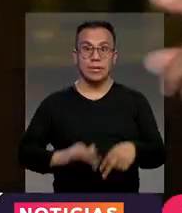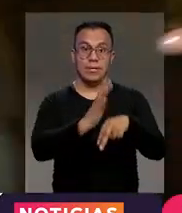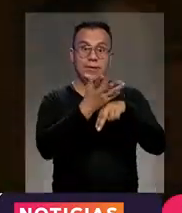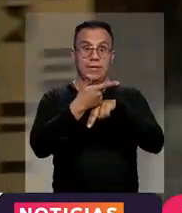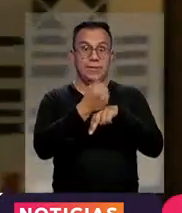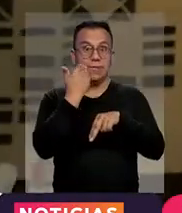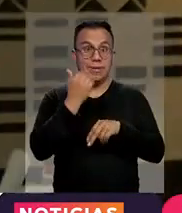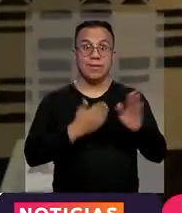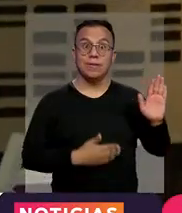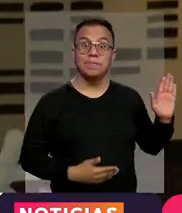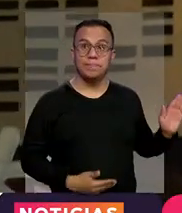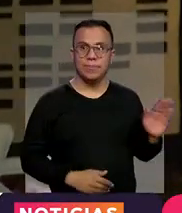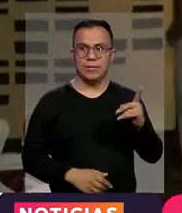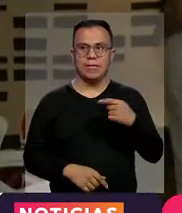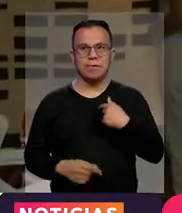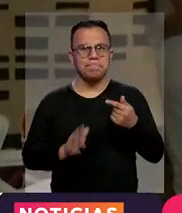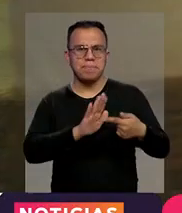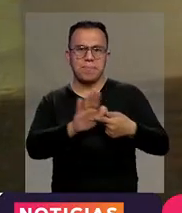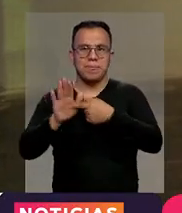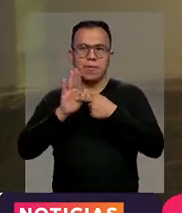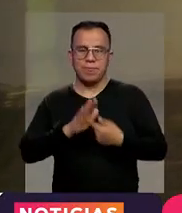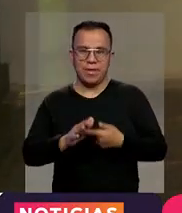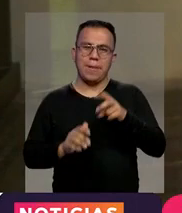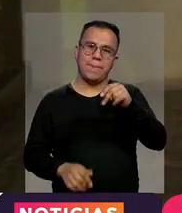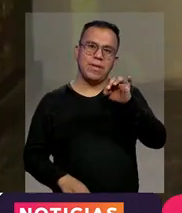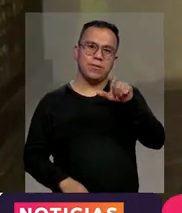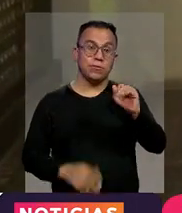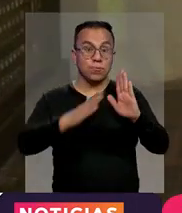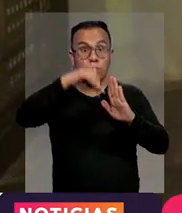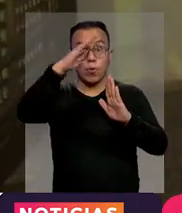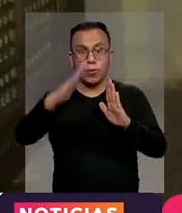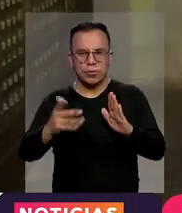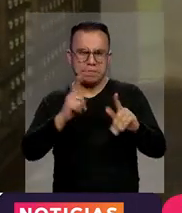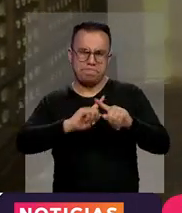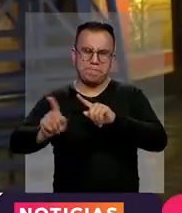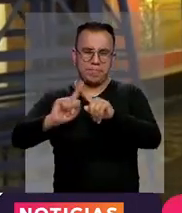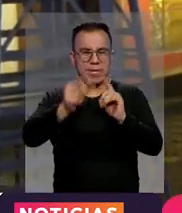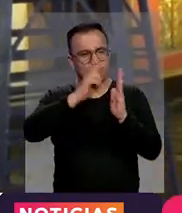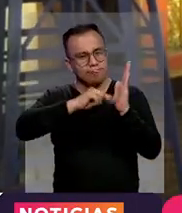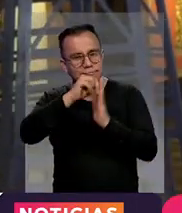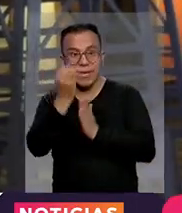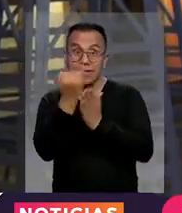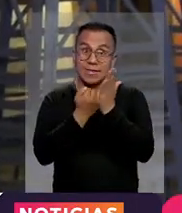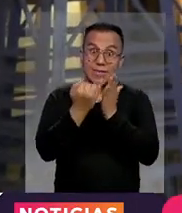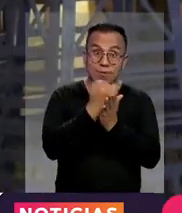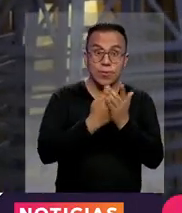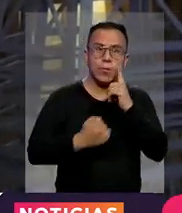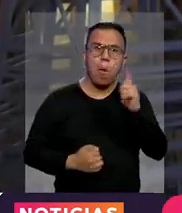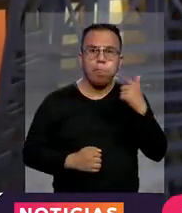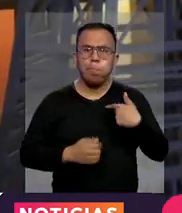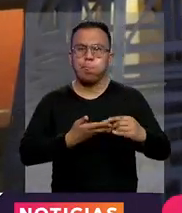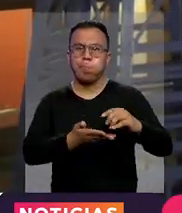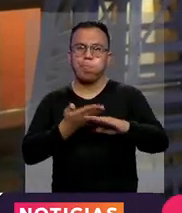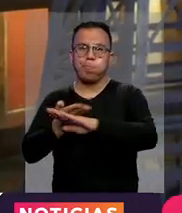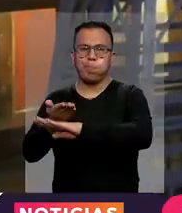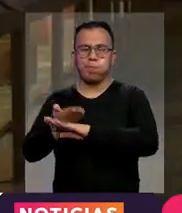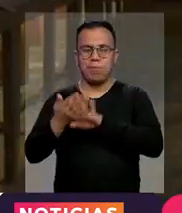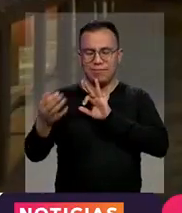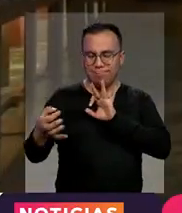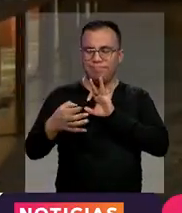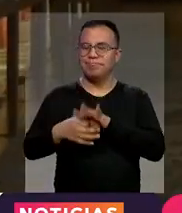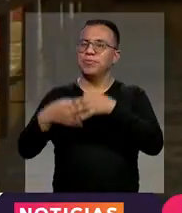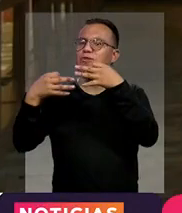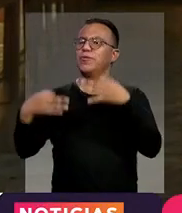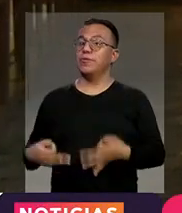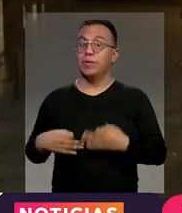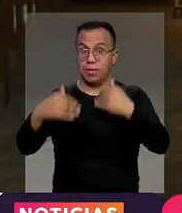Plástica Lucelena Caballero nos presenta Mantos Montes, una serie de ensambles, pinturas y dibujos con los que plantea ese vínculo formal entre